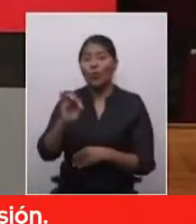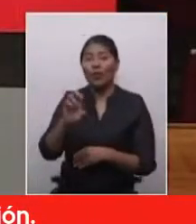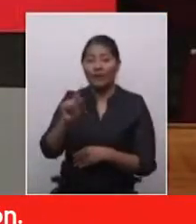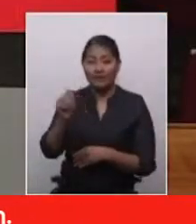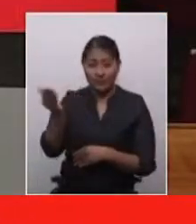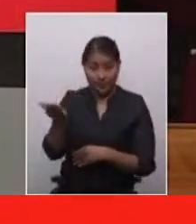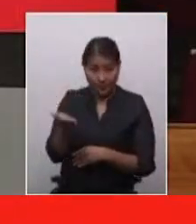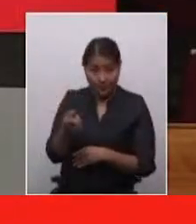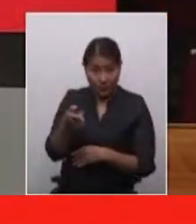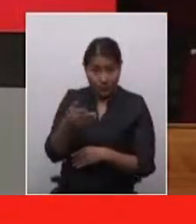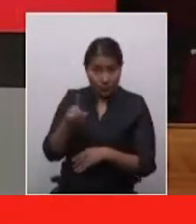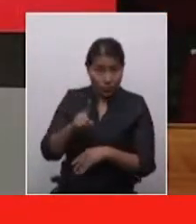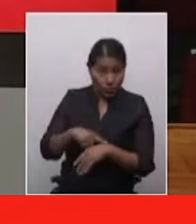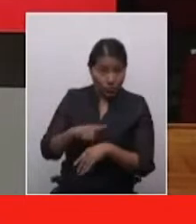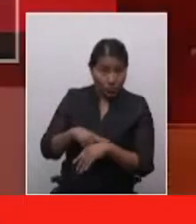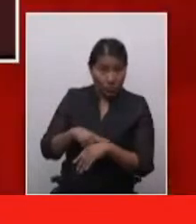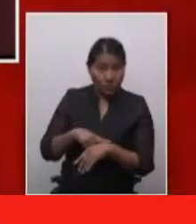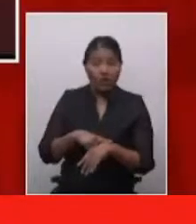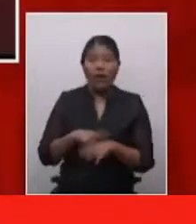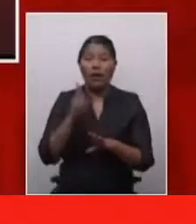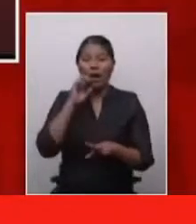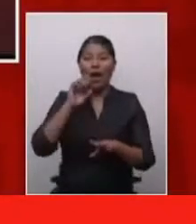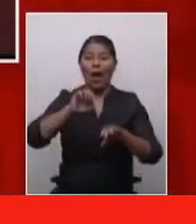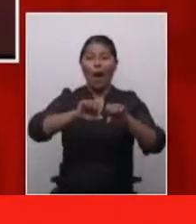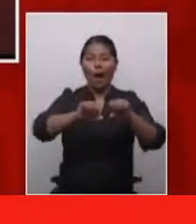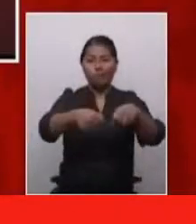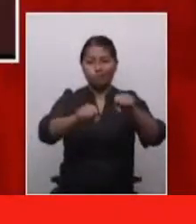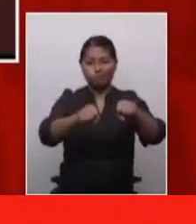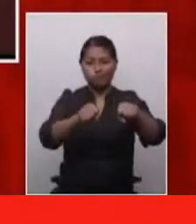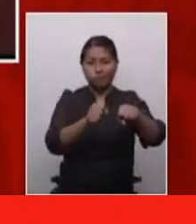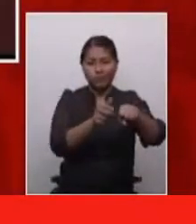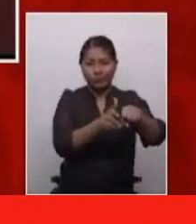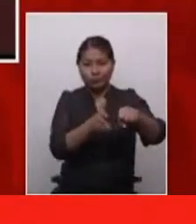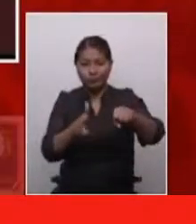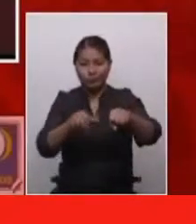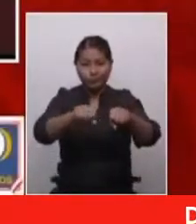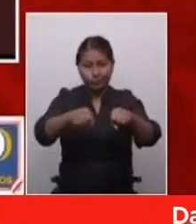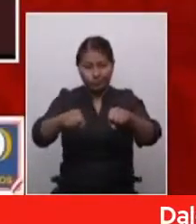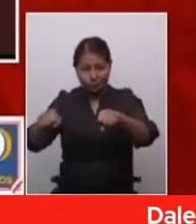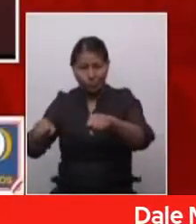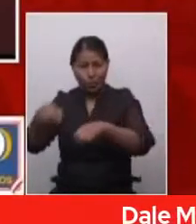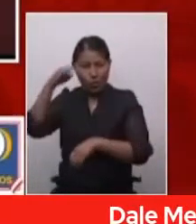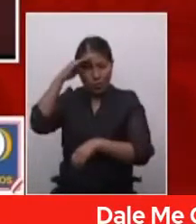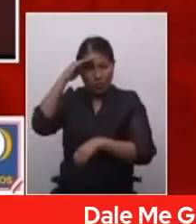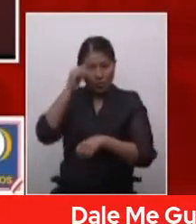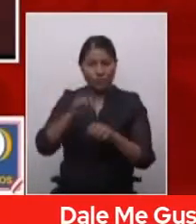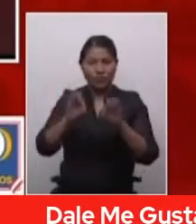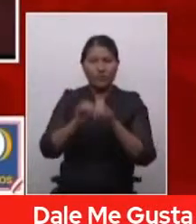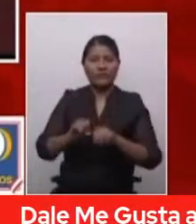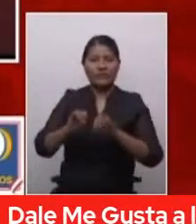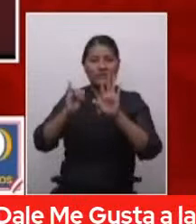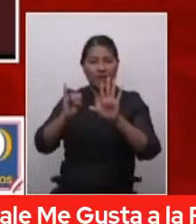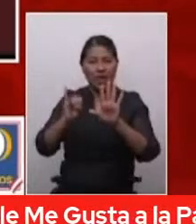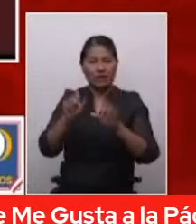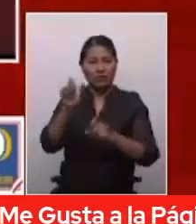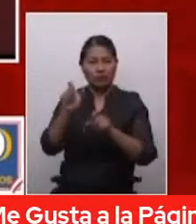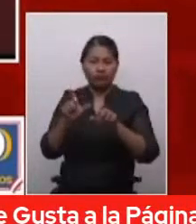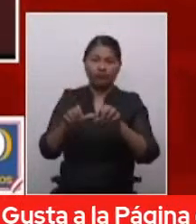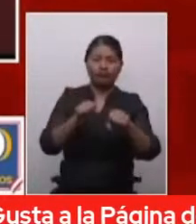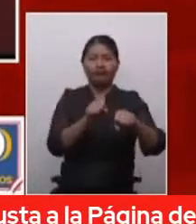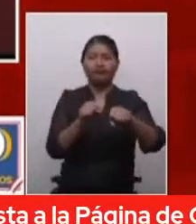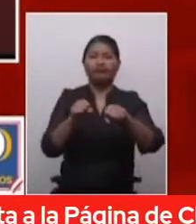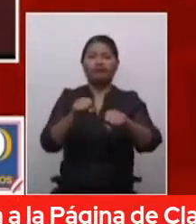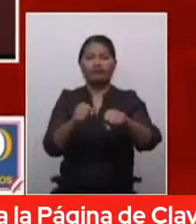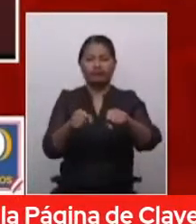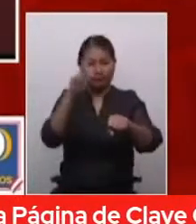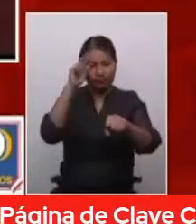Resti, es su turno. Un equipo motorizado de la policía está compuesto por 6 policías y 3 supermotos de